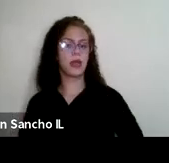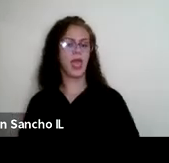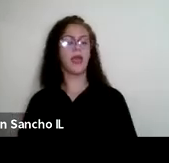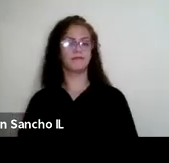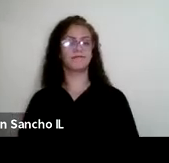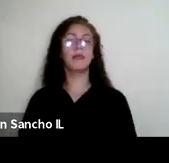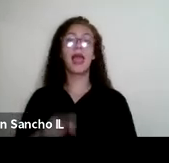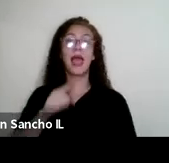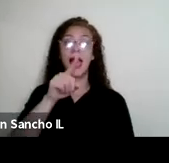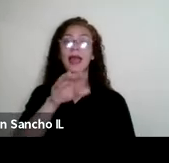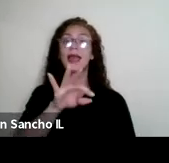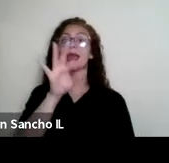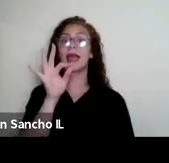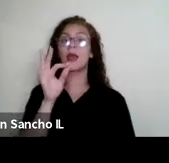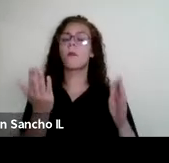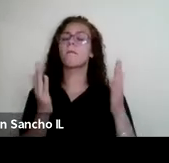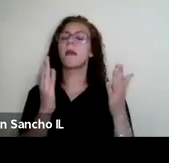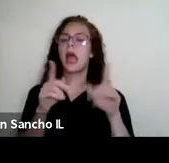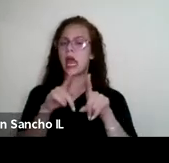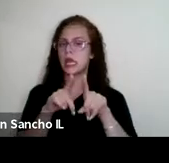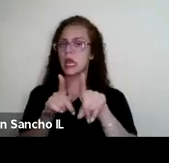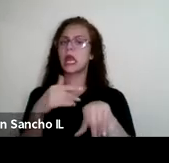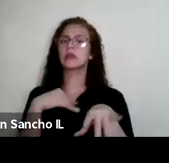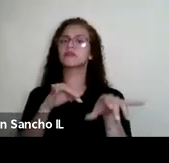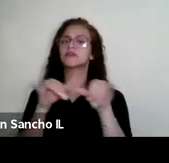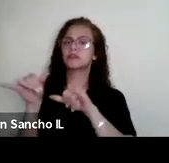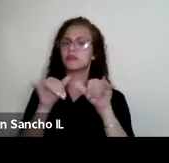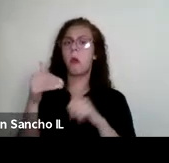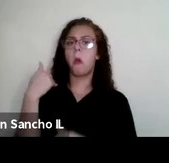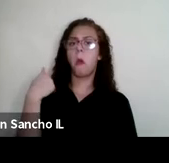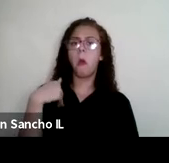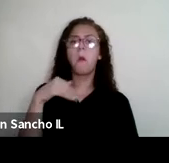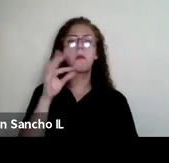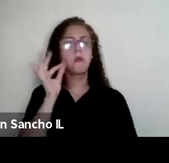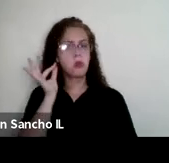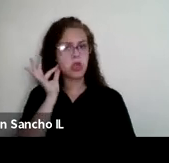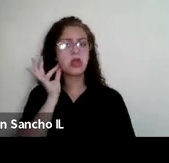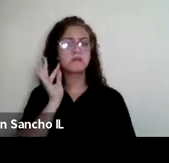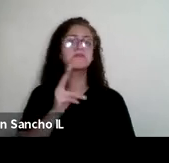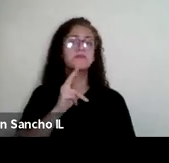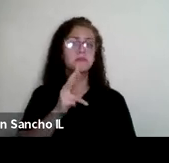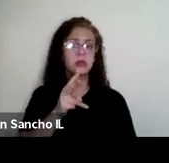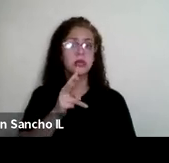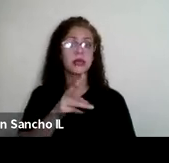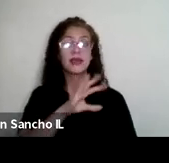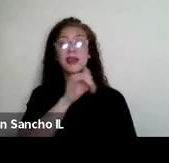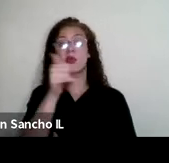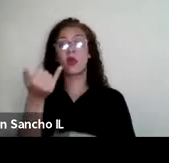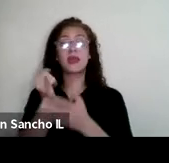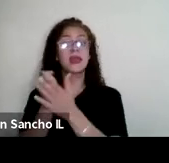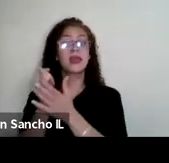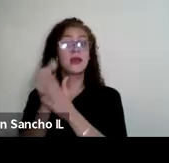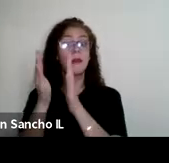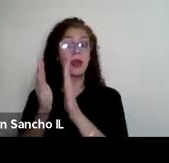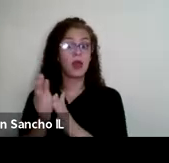es donde hemos encontrado la paridad, hay igual cantidad de hombres y mujeres, ¿verdad? Mientras que las investigadoras de